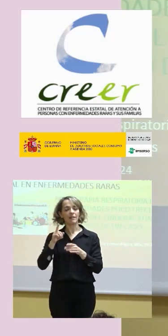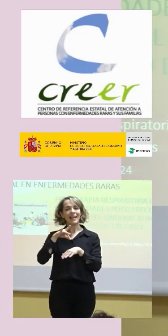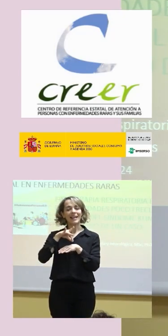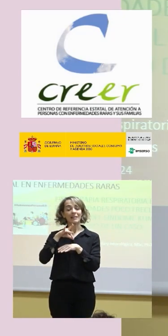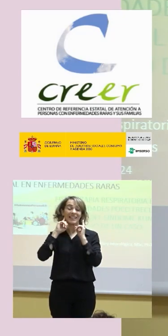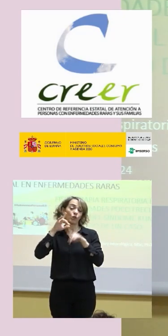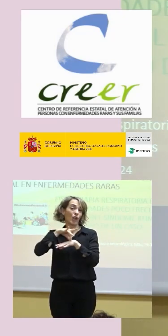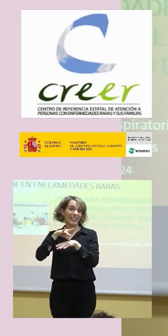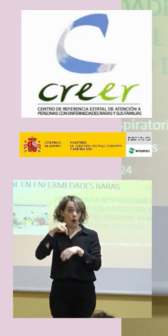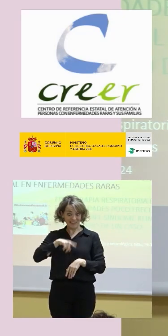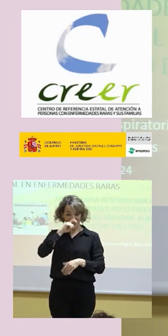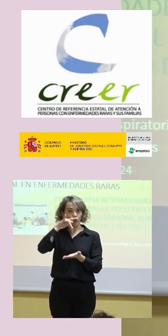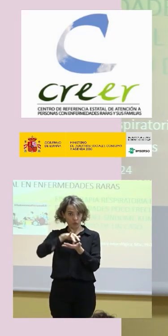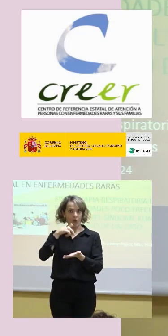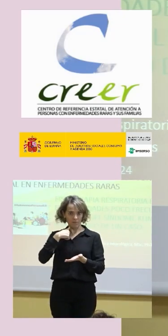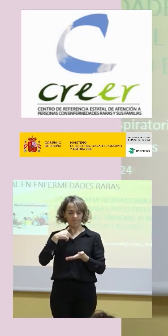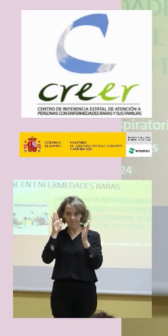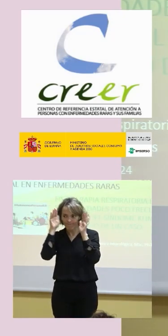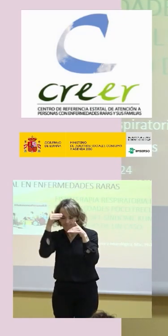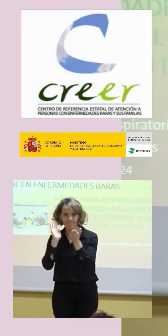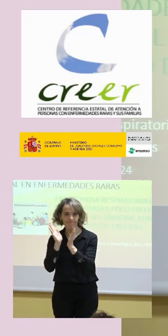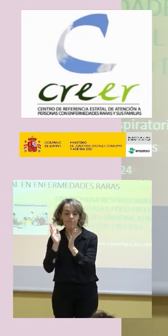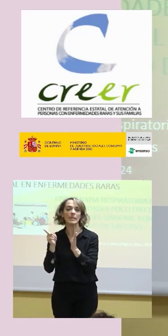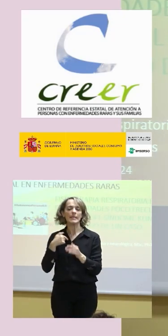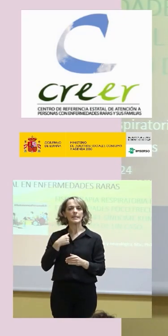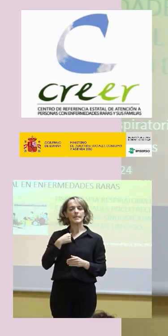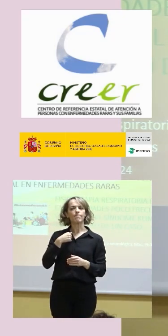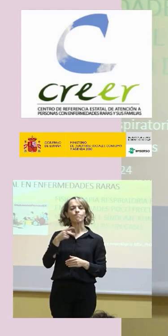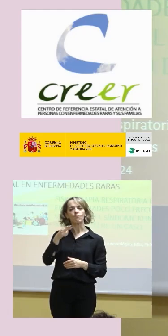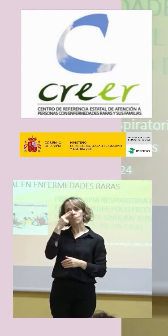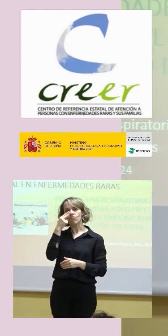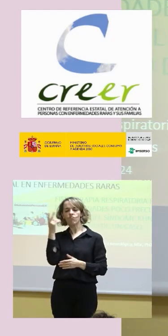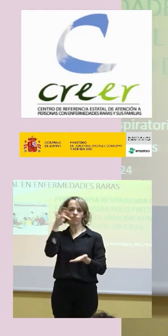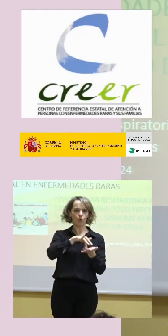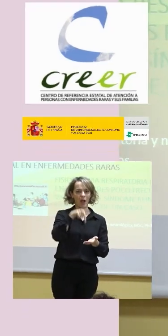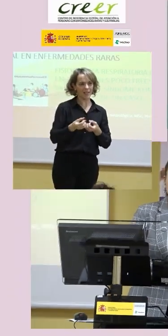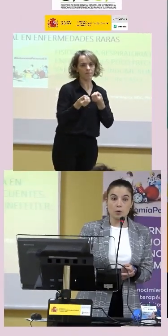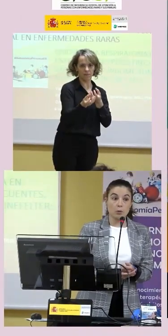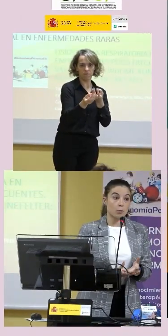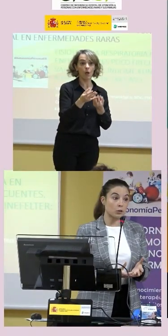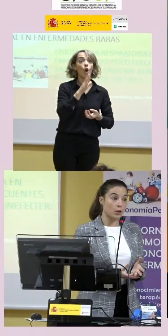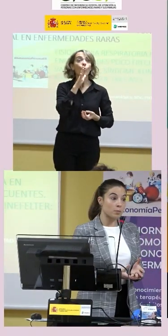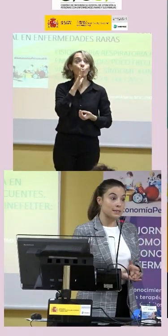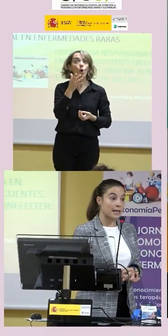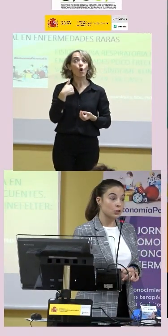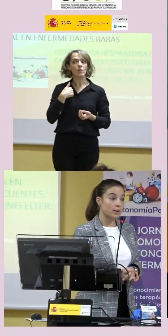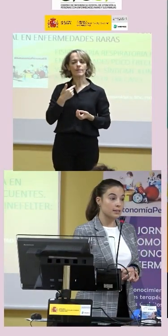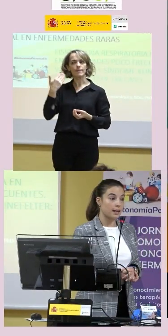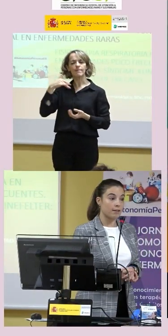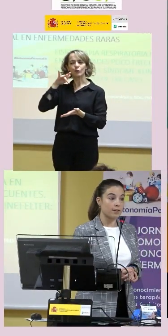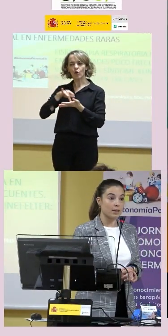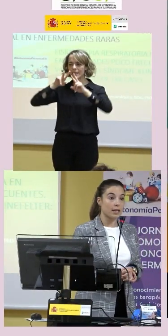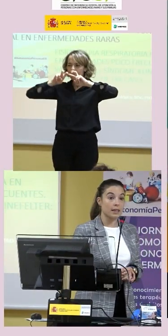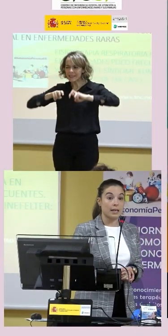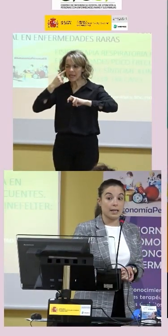he tenido este año en clínica y me parece interesante traerlo a colación aquí porque bueno, me ha tocado investigar sobre